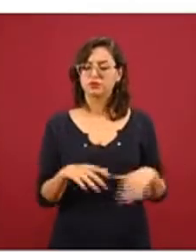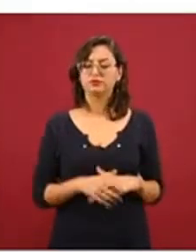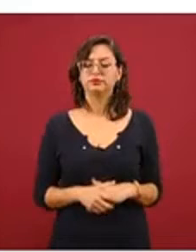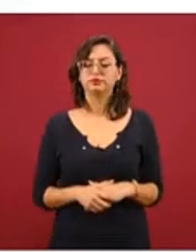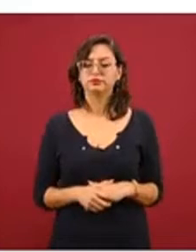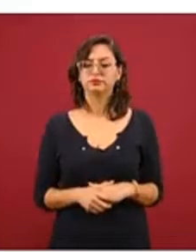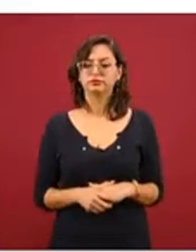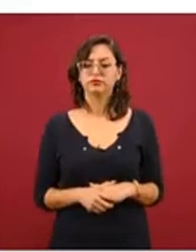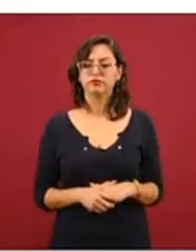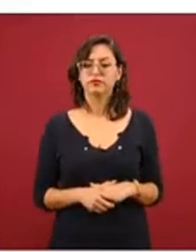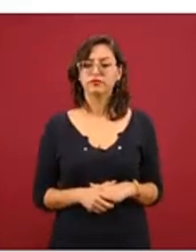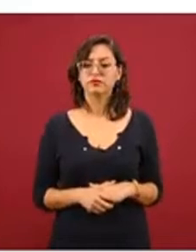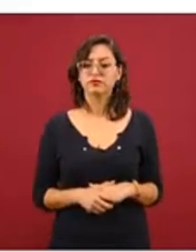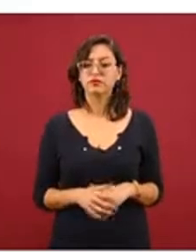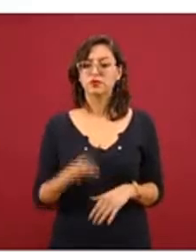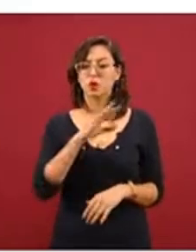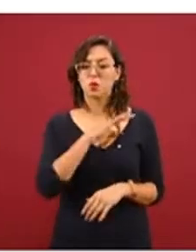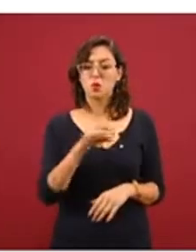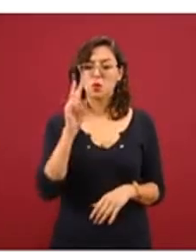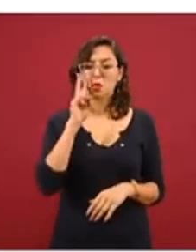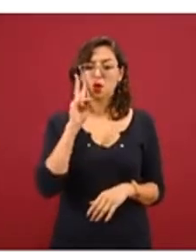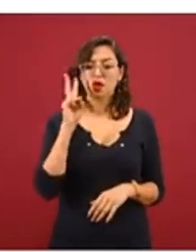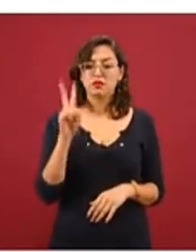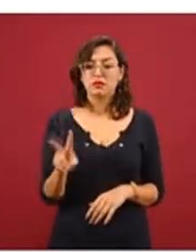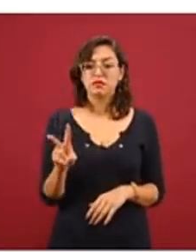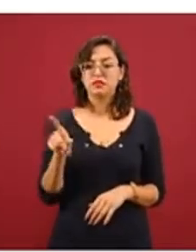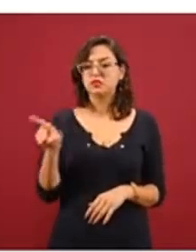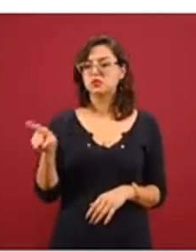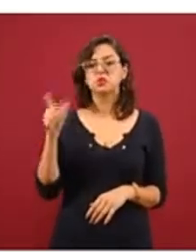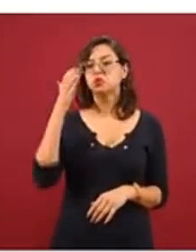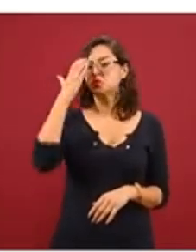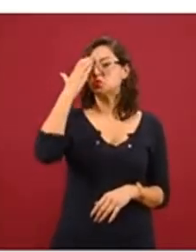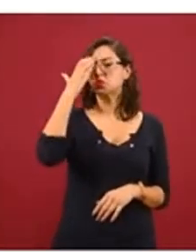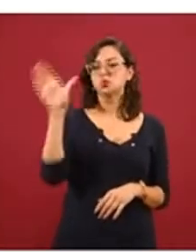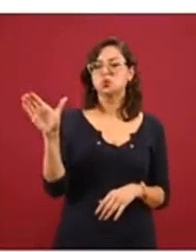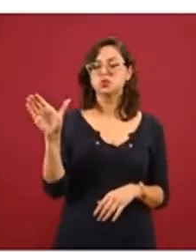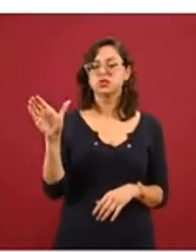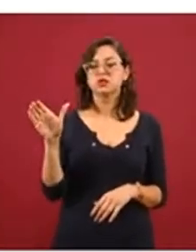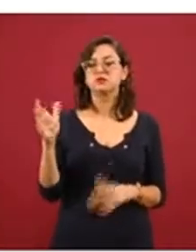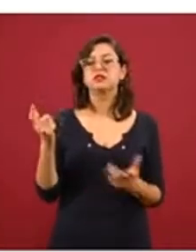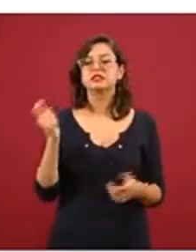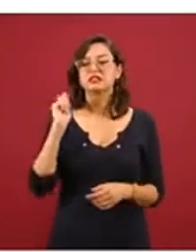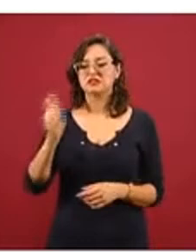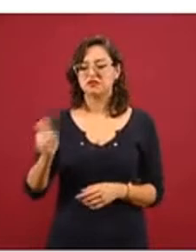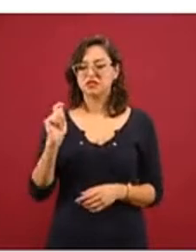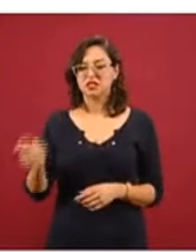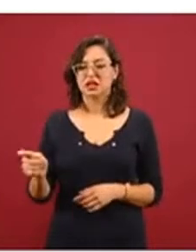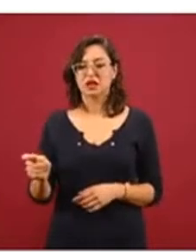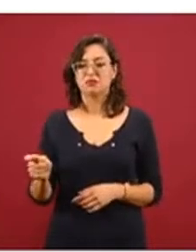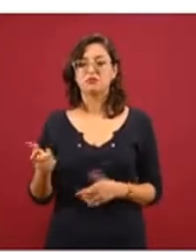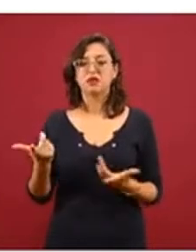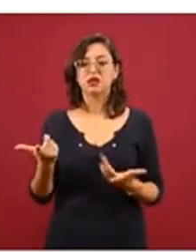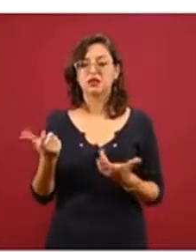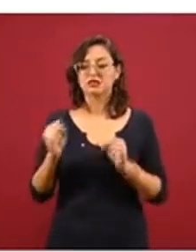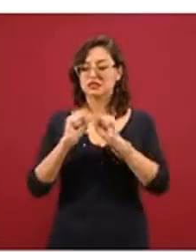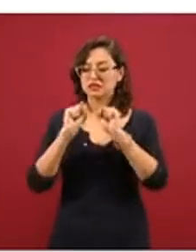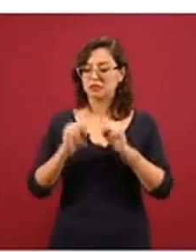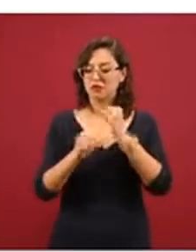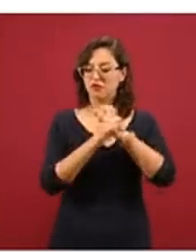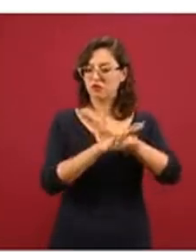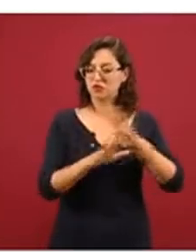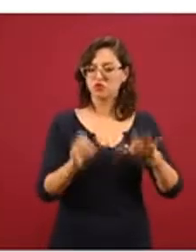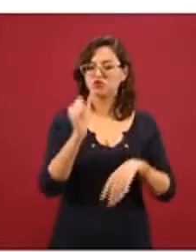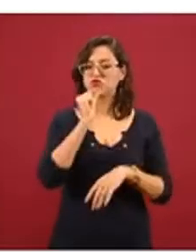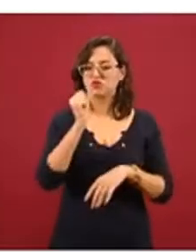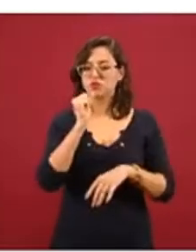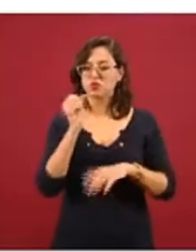que conocemos, todas las que están en la columna que dice se desconoce son aquellas que se realizaron antes de que se implantara el sistema informático.